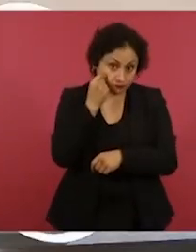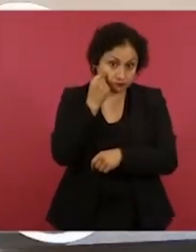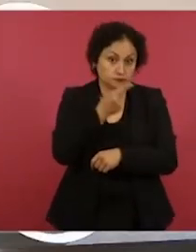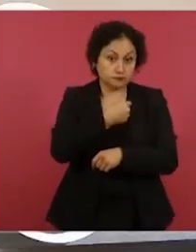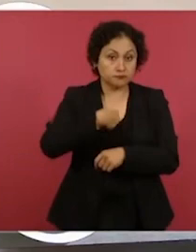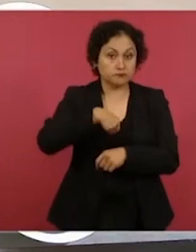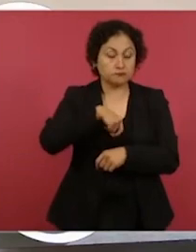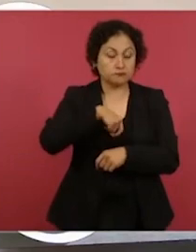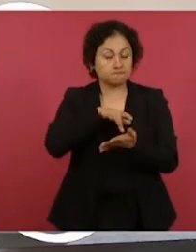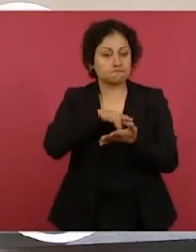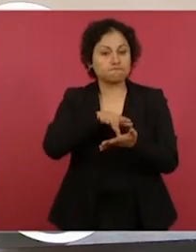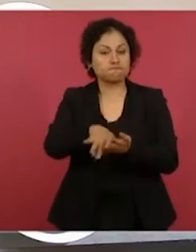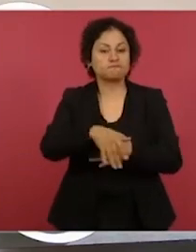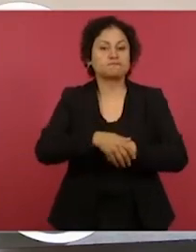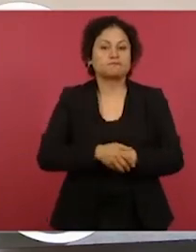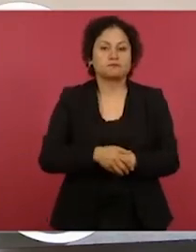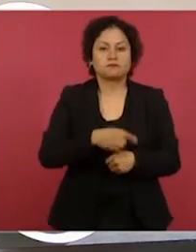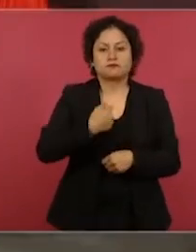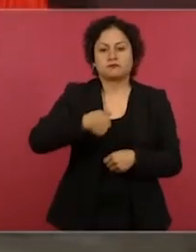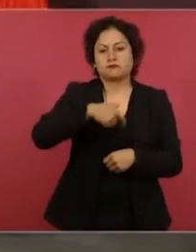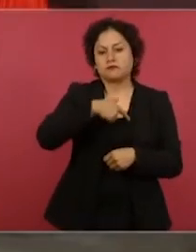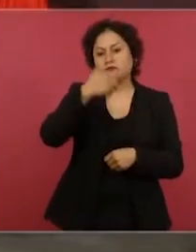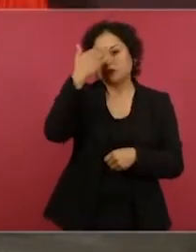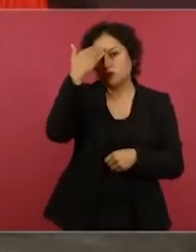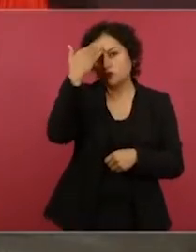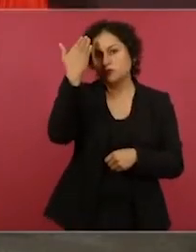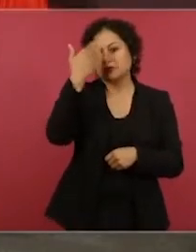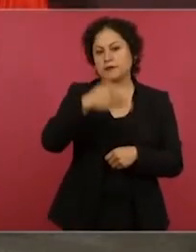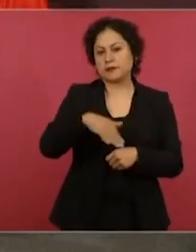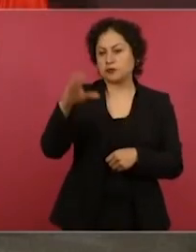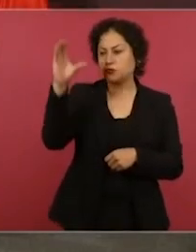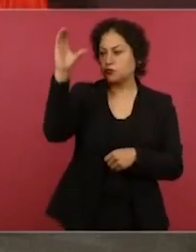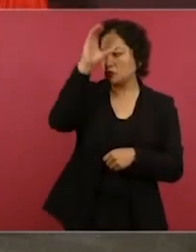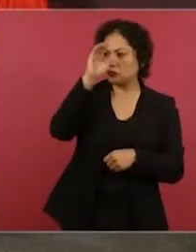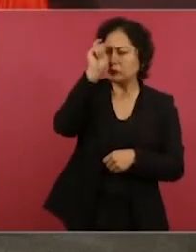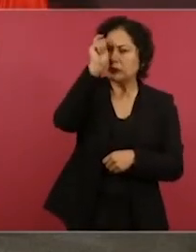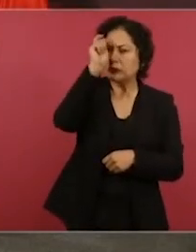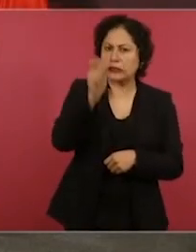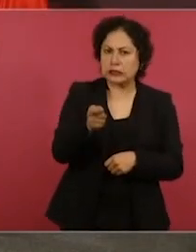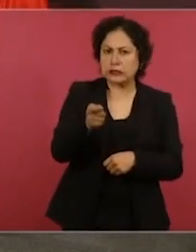Entendemos que la acción cultural es ante todo humanismo,